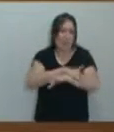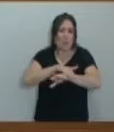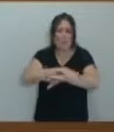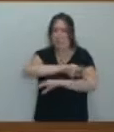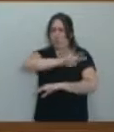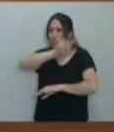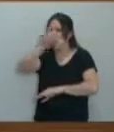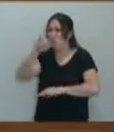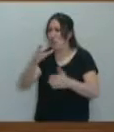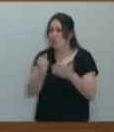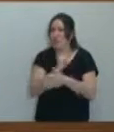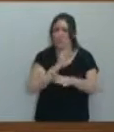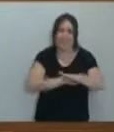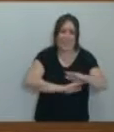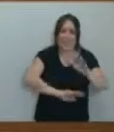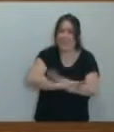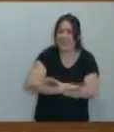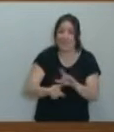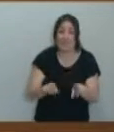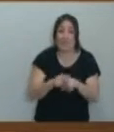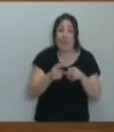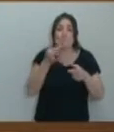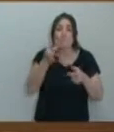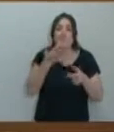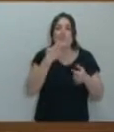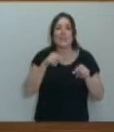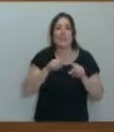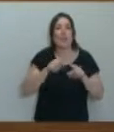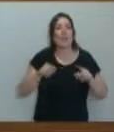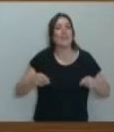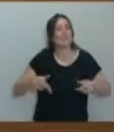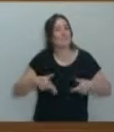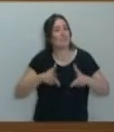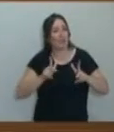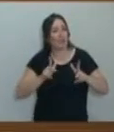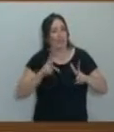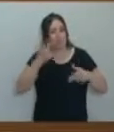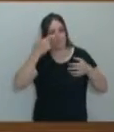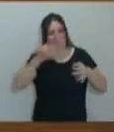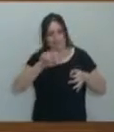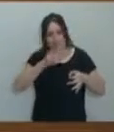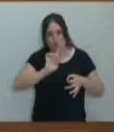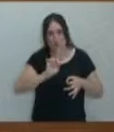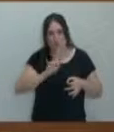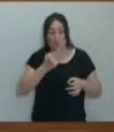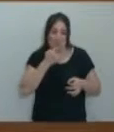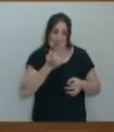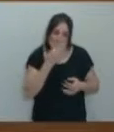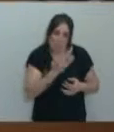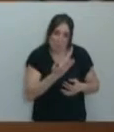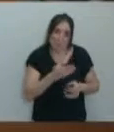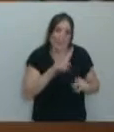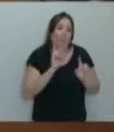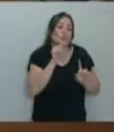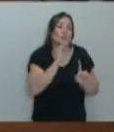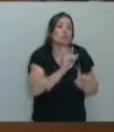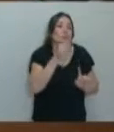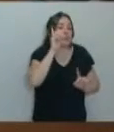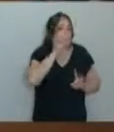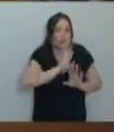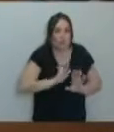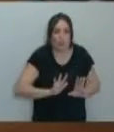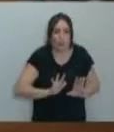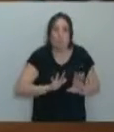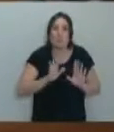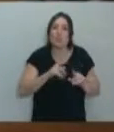todo signo, sobre todo los que no tienen un carácter muy democrático. Se lo digo de verdad, no digo que sea su caso, pero que es una vieja táctica